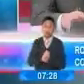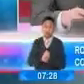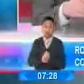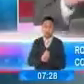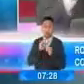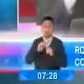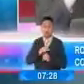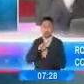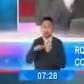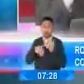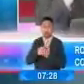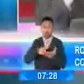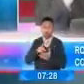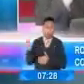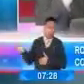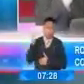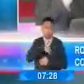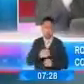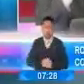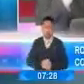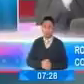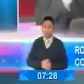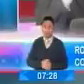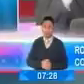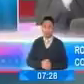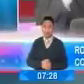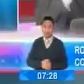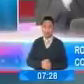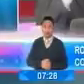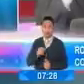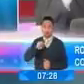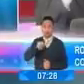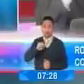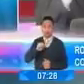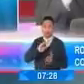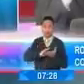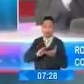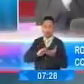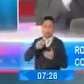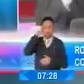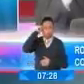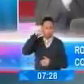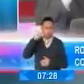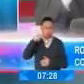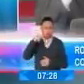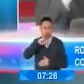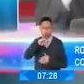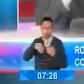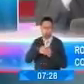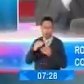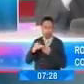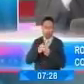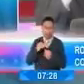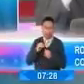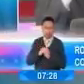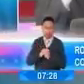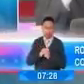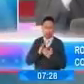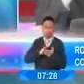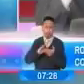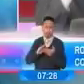gastos pagados. Sí, así es. Bueno, no recuerdo los detalles exactos de esa invitación. Es